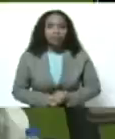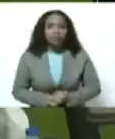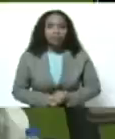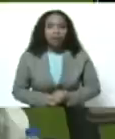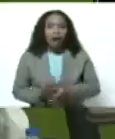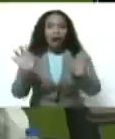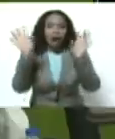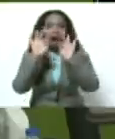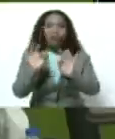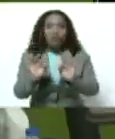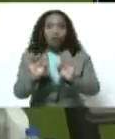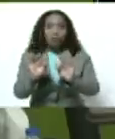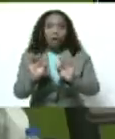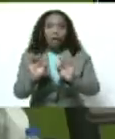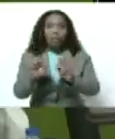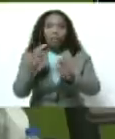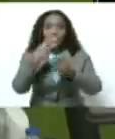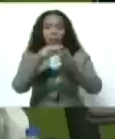en forma de equipos médicos,